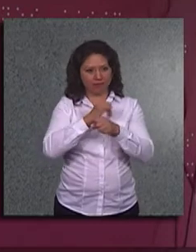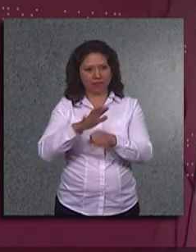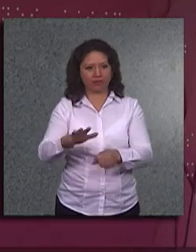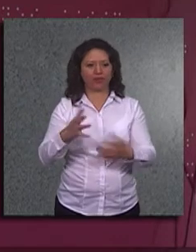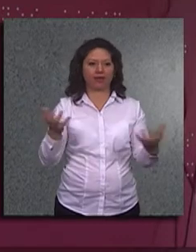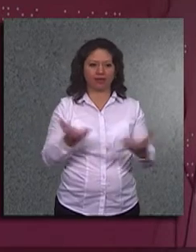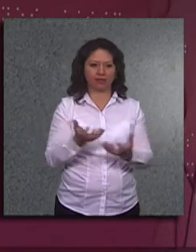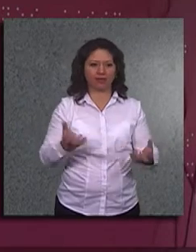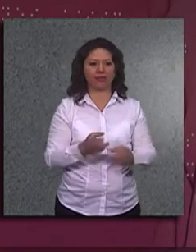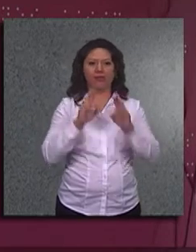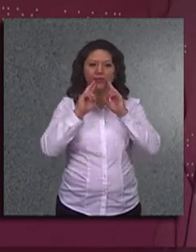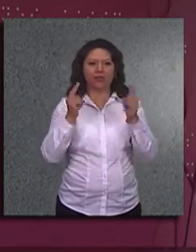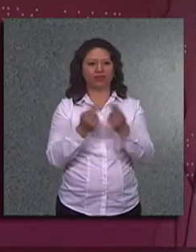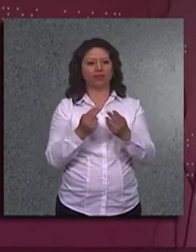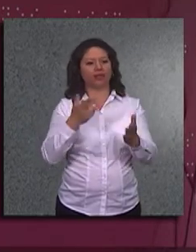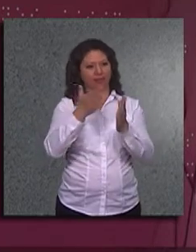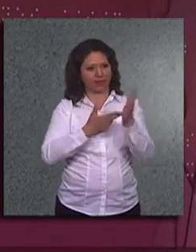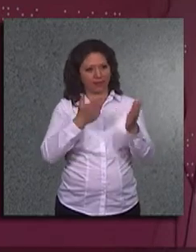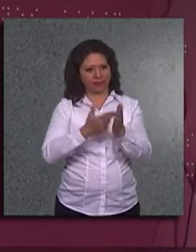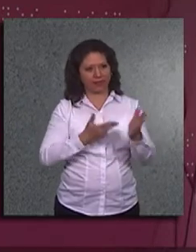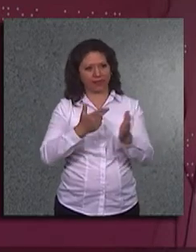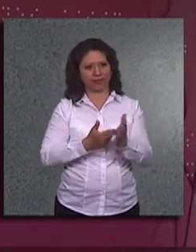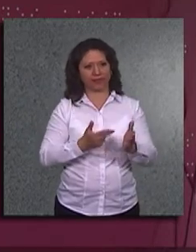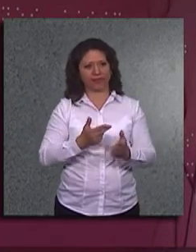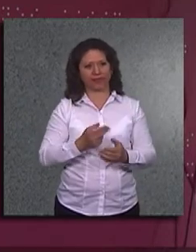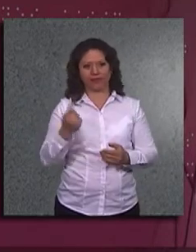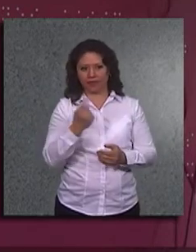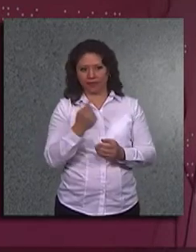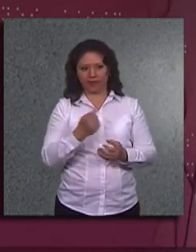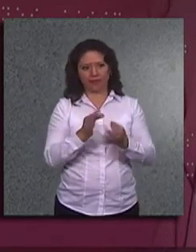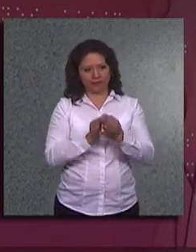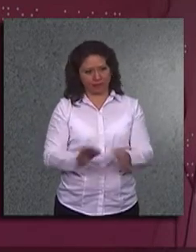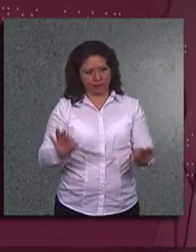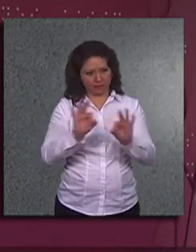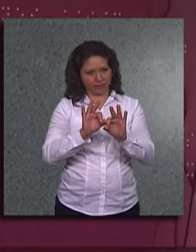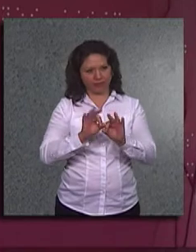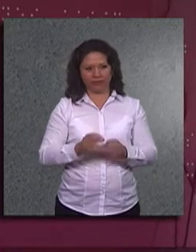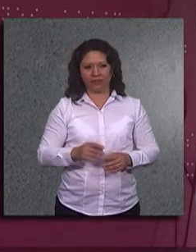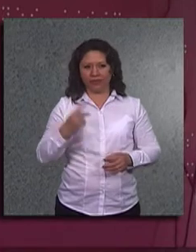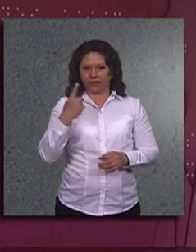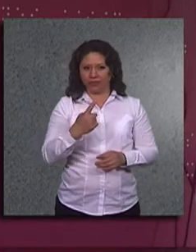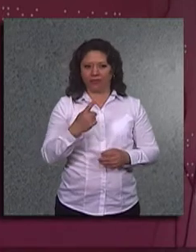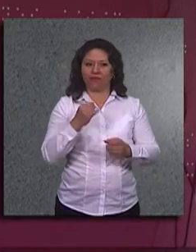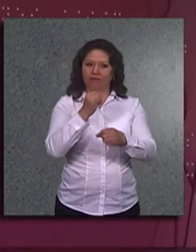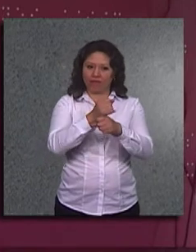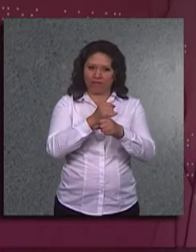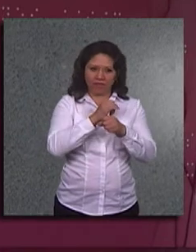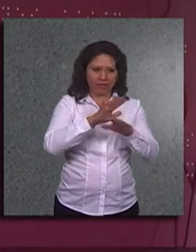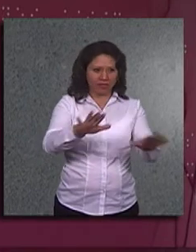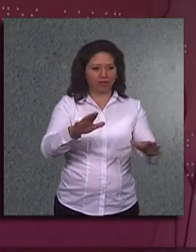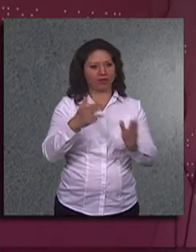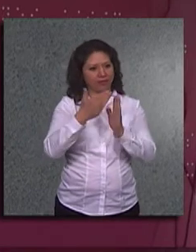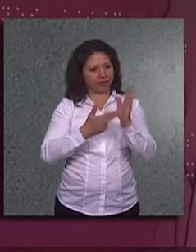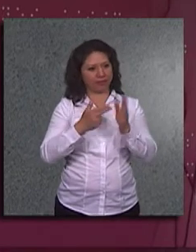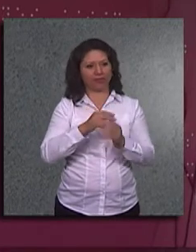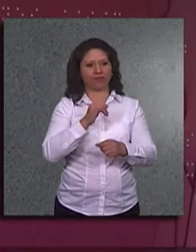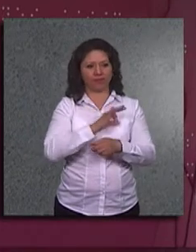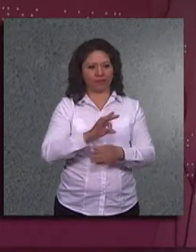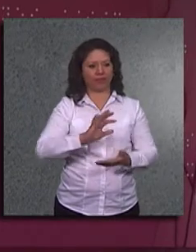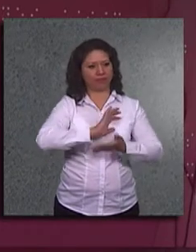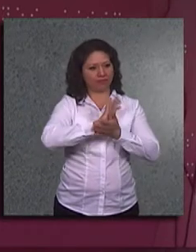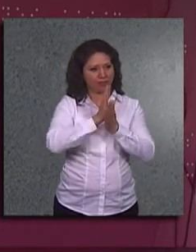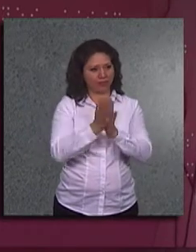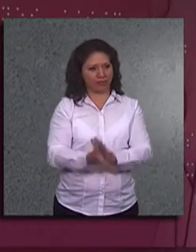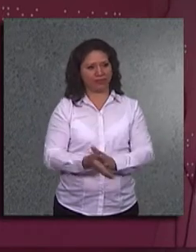información que genera la unidad técnica de fiscalización que eminentemente es una información técnica pero que la